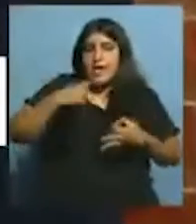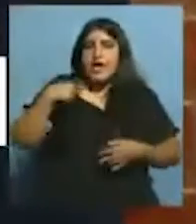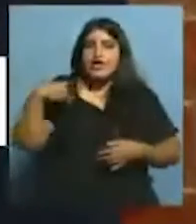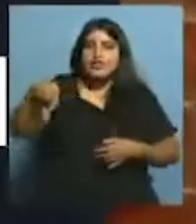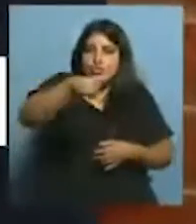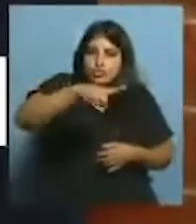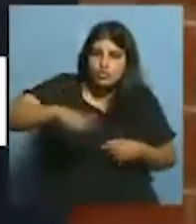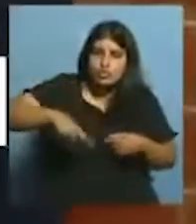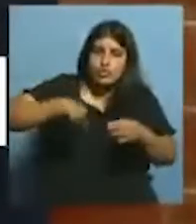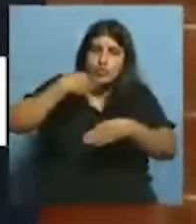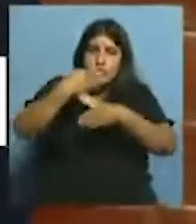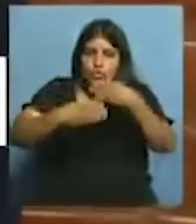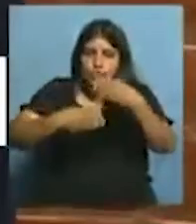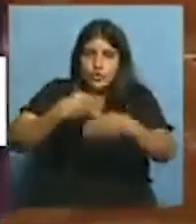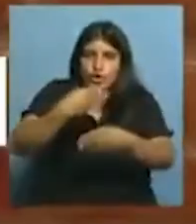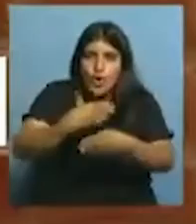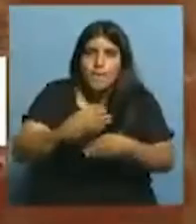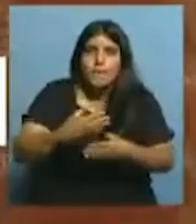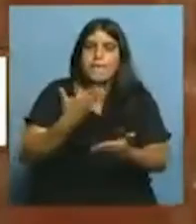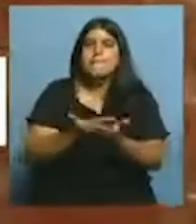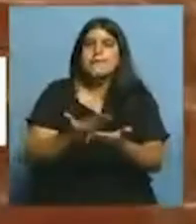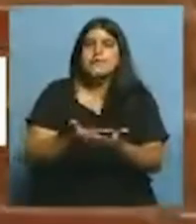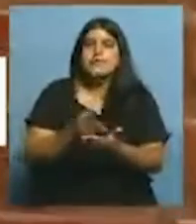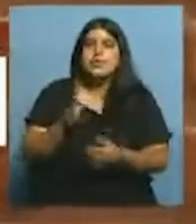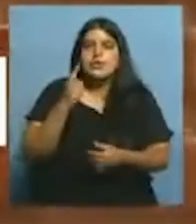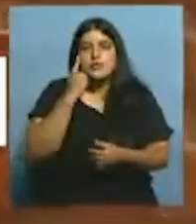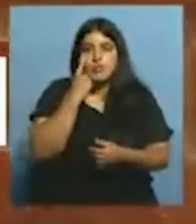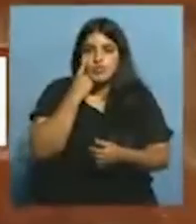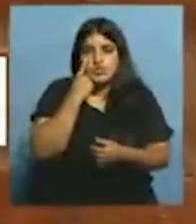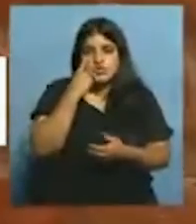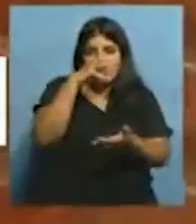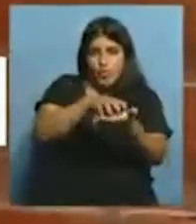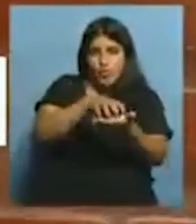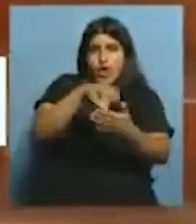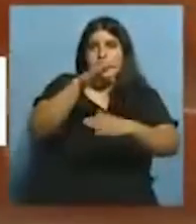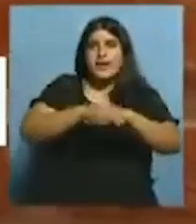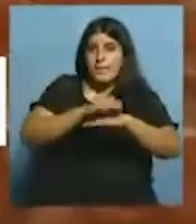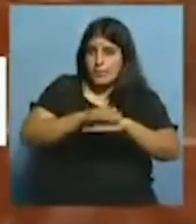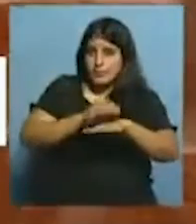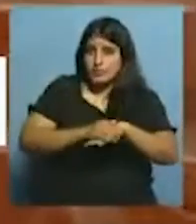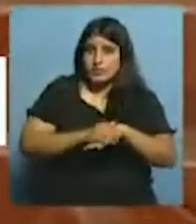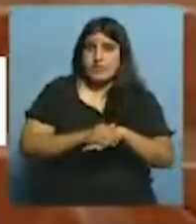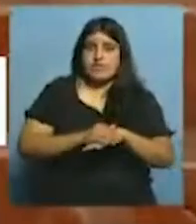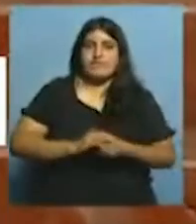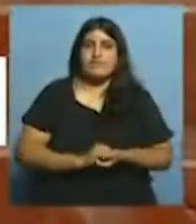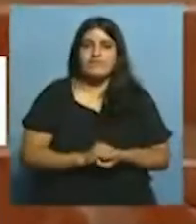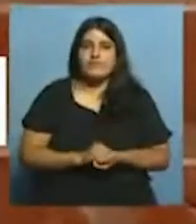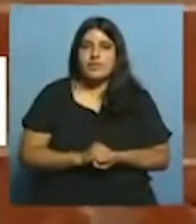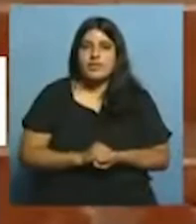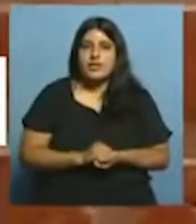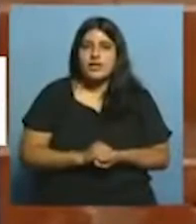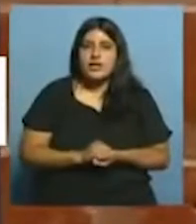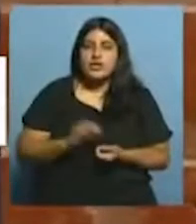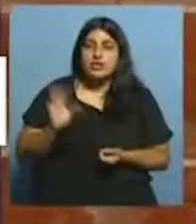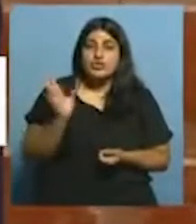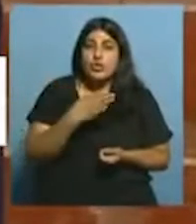seguimos apelando a que los municipios tienen un rol importante en esto. La mayoría